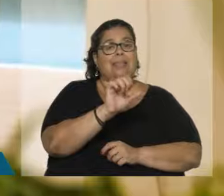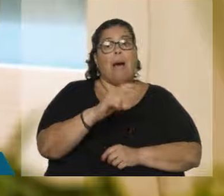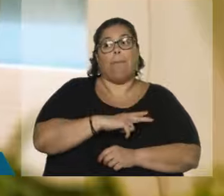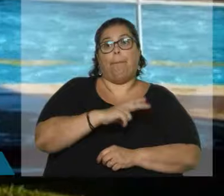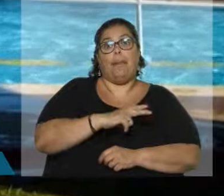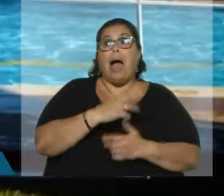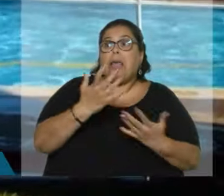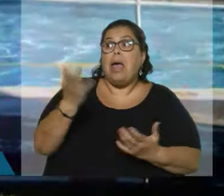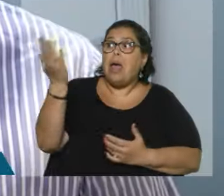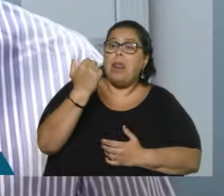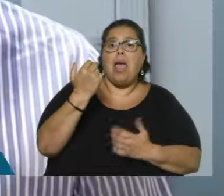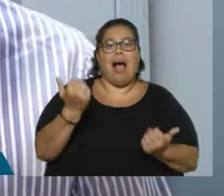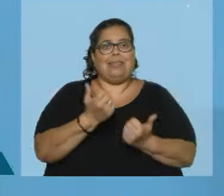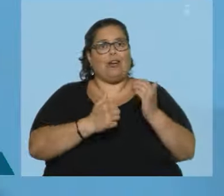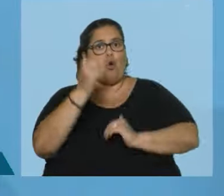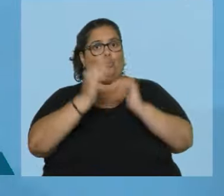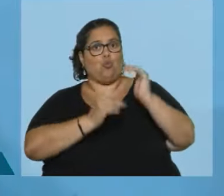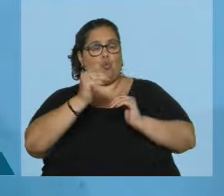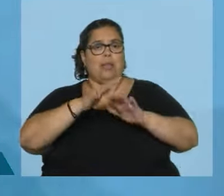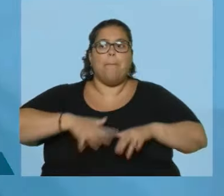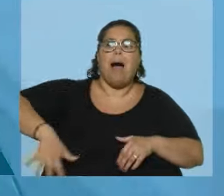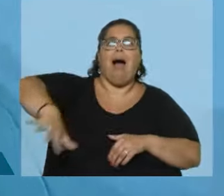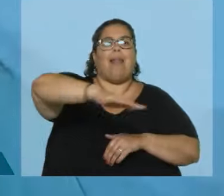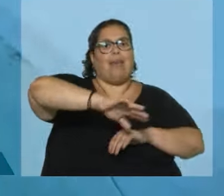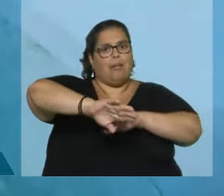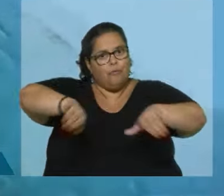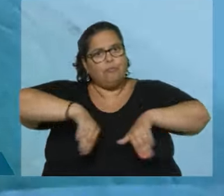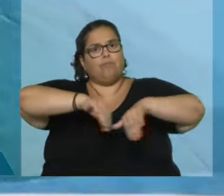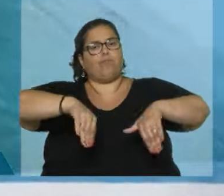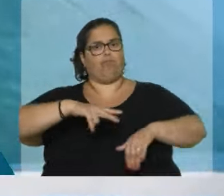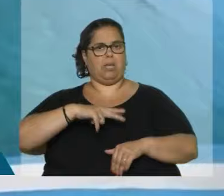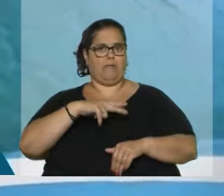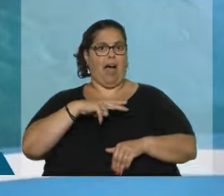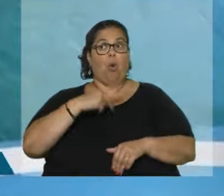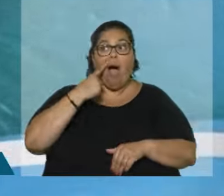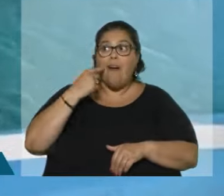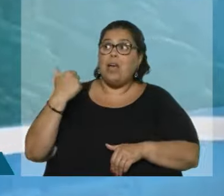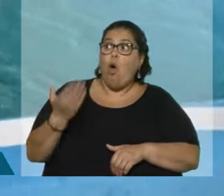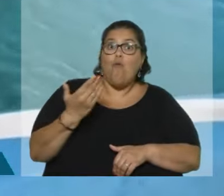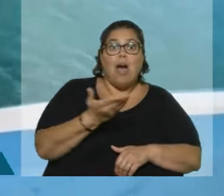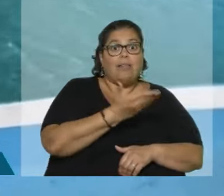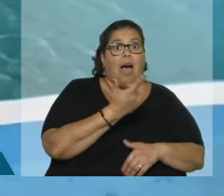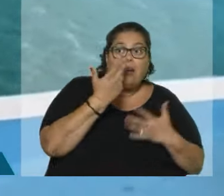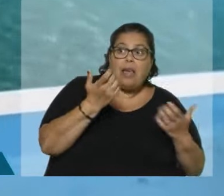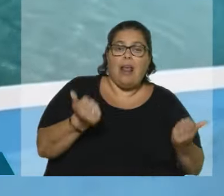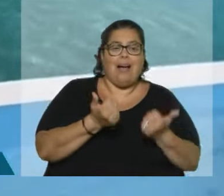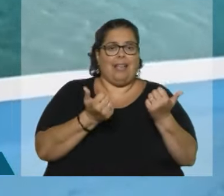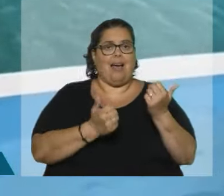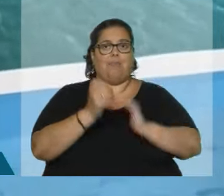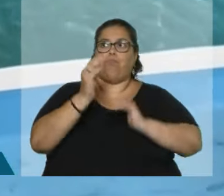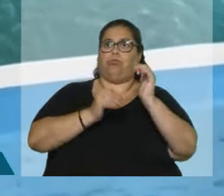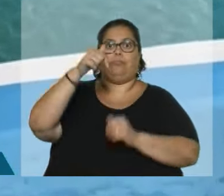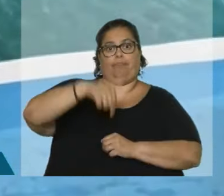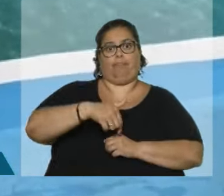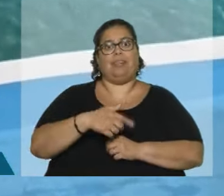o de expresión de intereses para que eh las inversiones privadas hagan las ofertas correspondientes para la construcción de la emprendimiento eh este